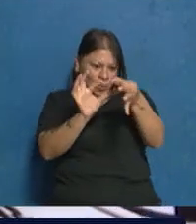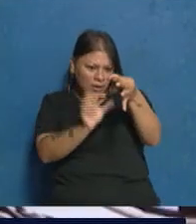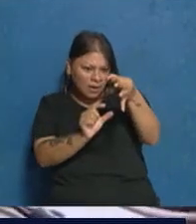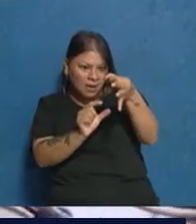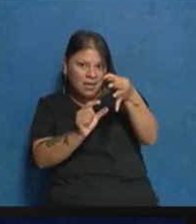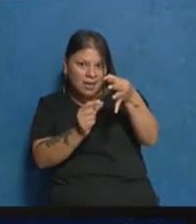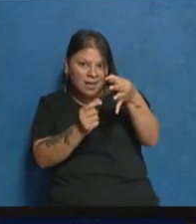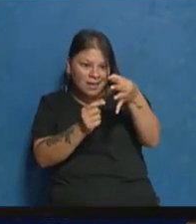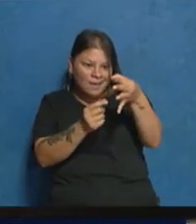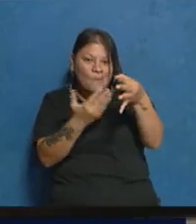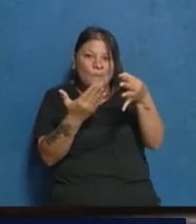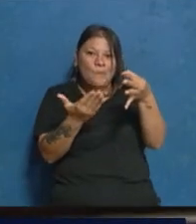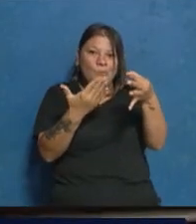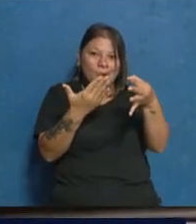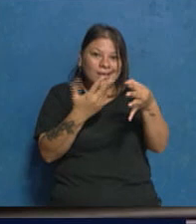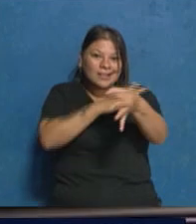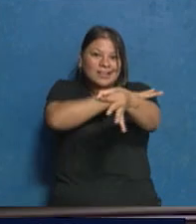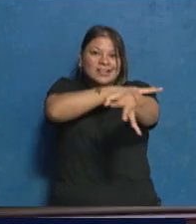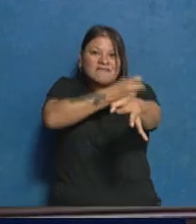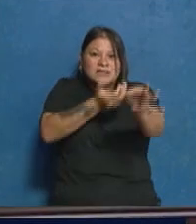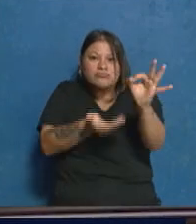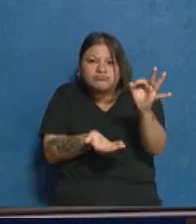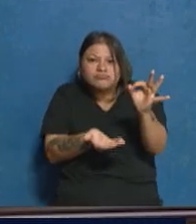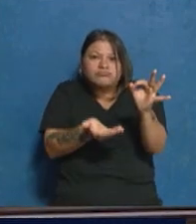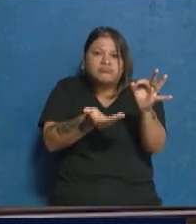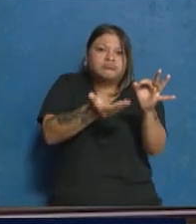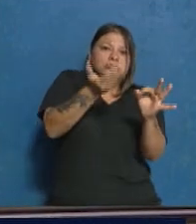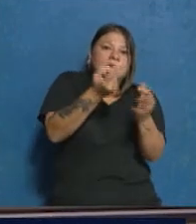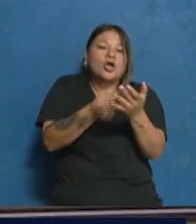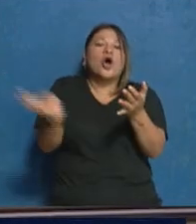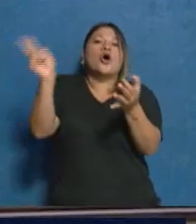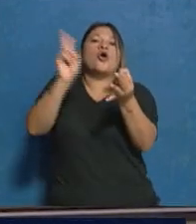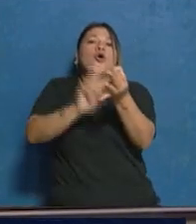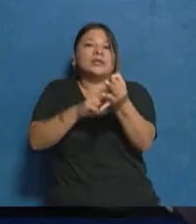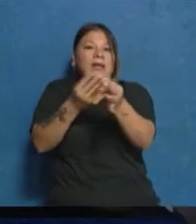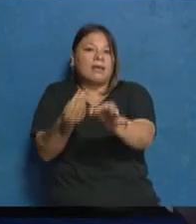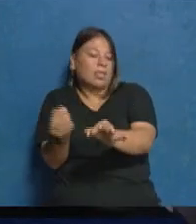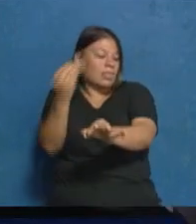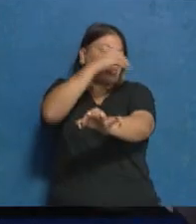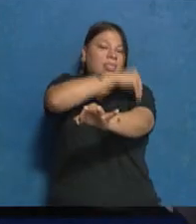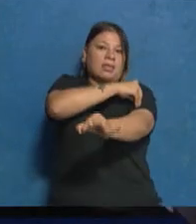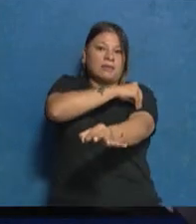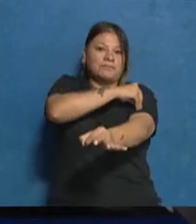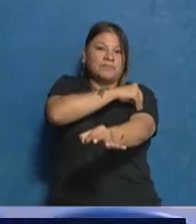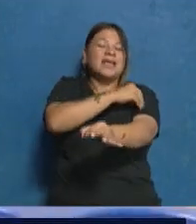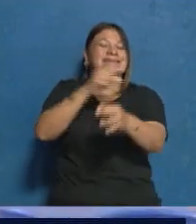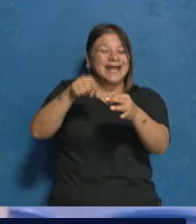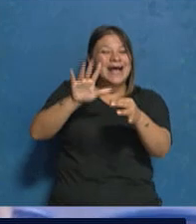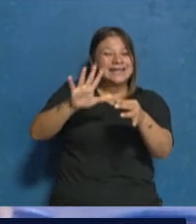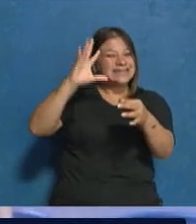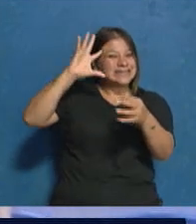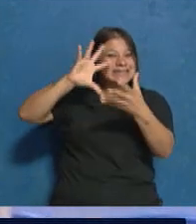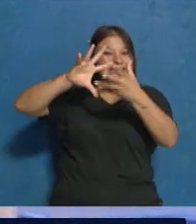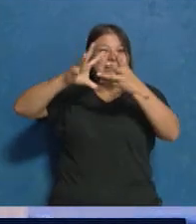por eso extrapolamos que van a ser útiles en lo que es inmunidad antitumoral. Esa es la estrategia, son vacunas a células